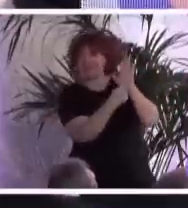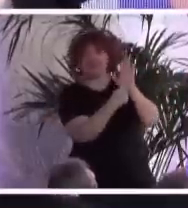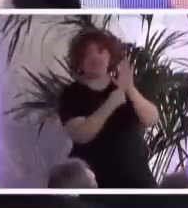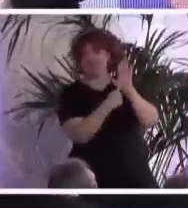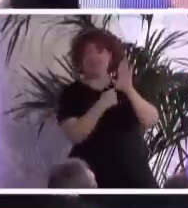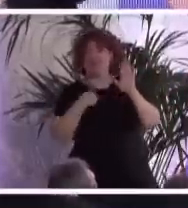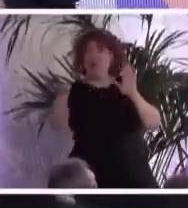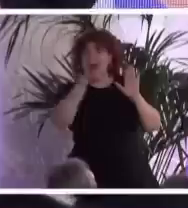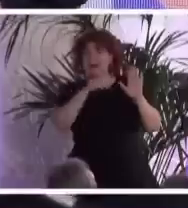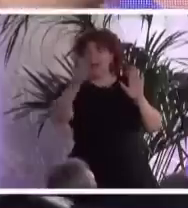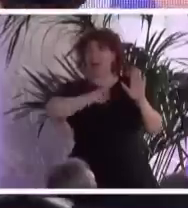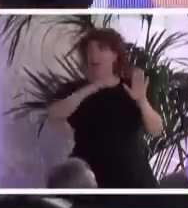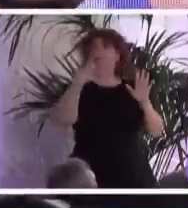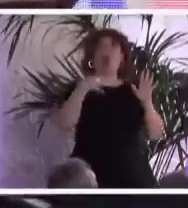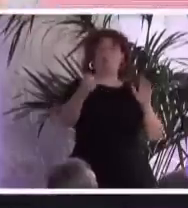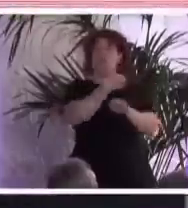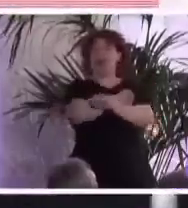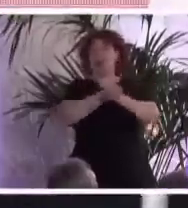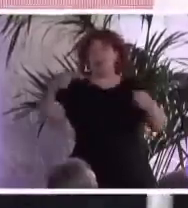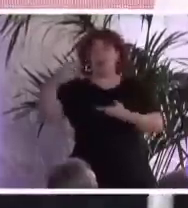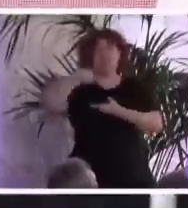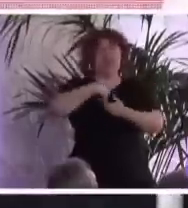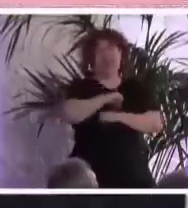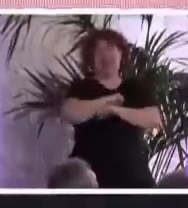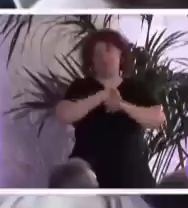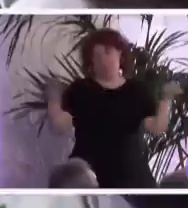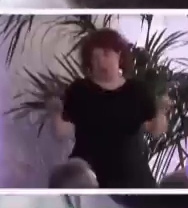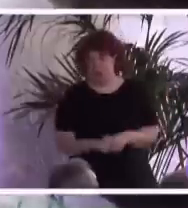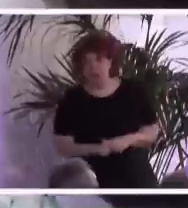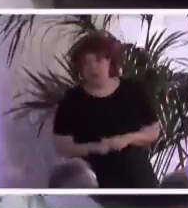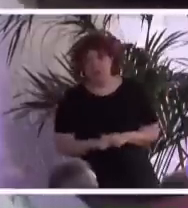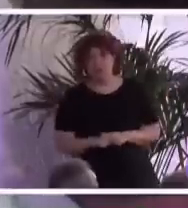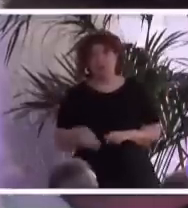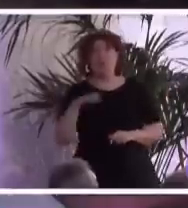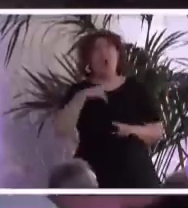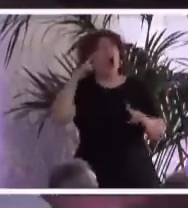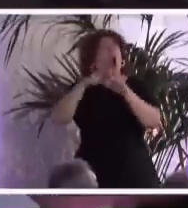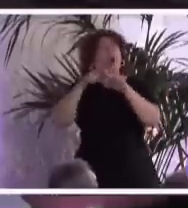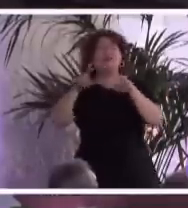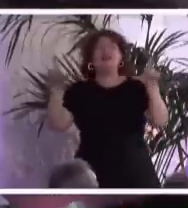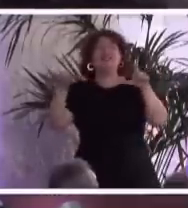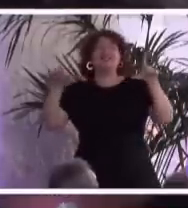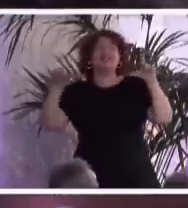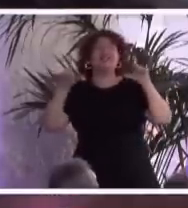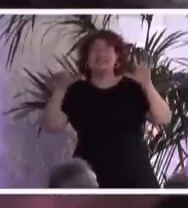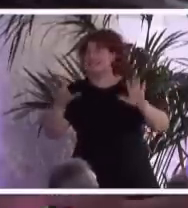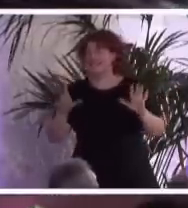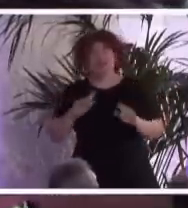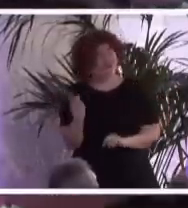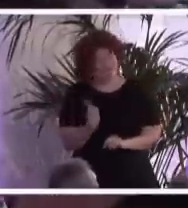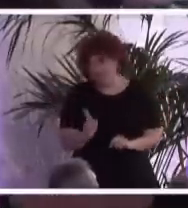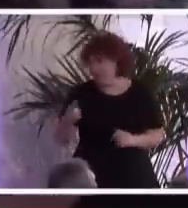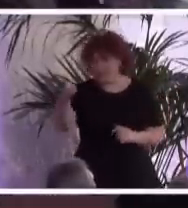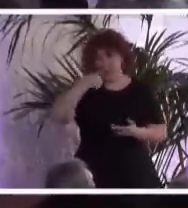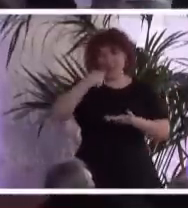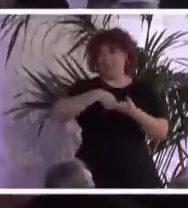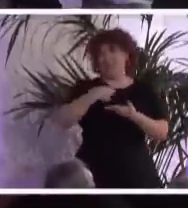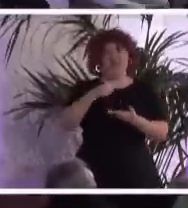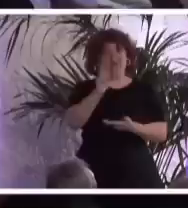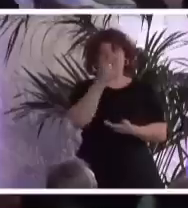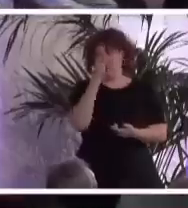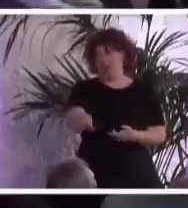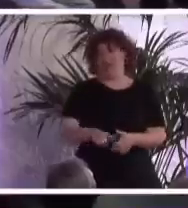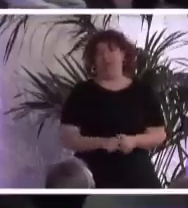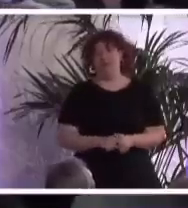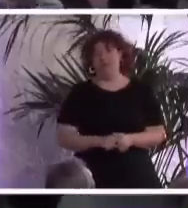compras que no me compras con minutos de televisión en la sexta que no me compras con tu